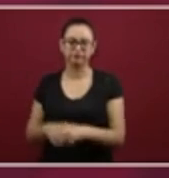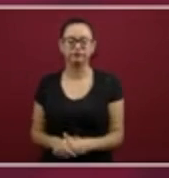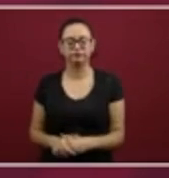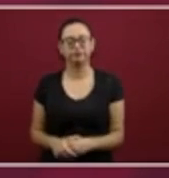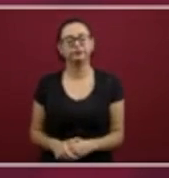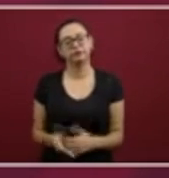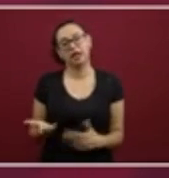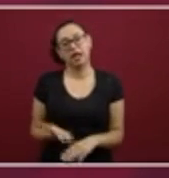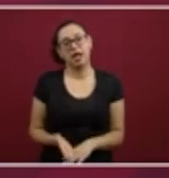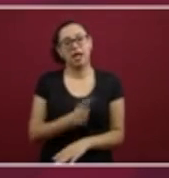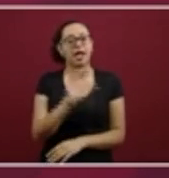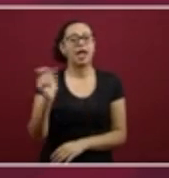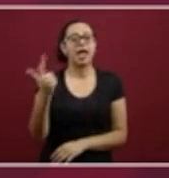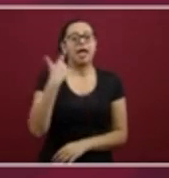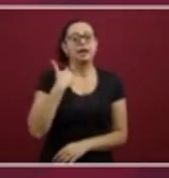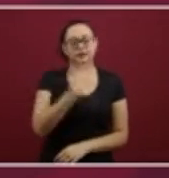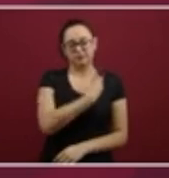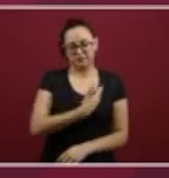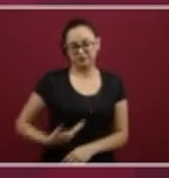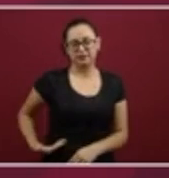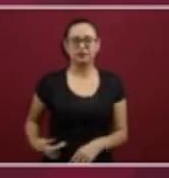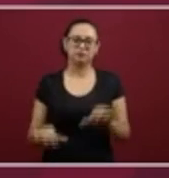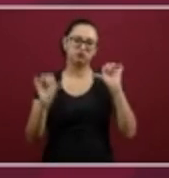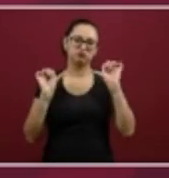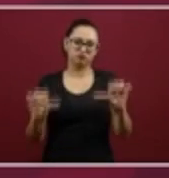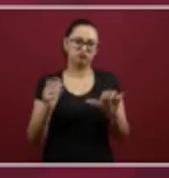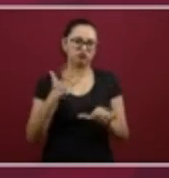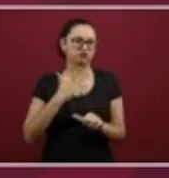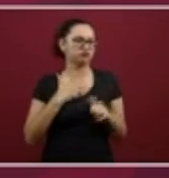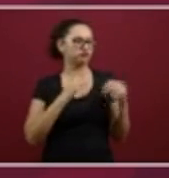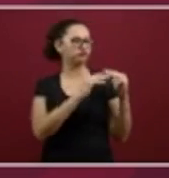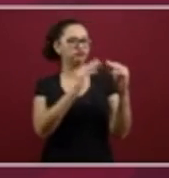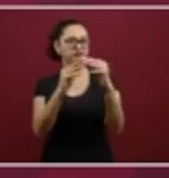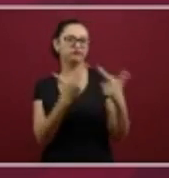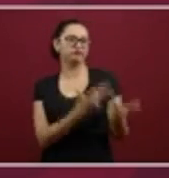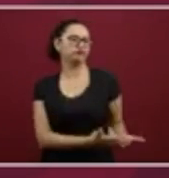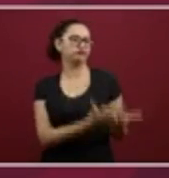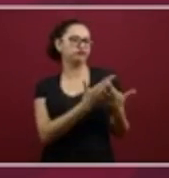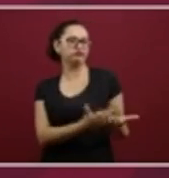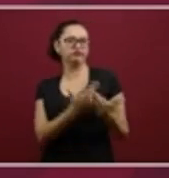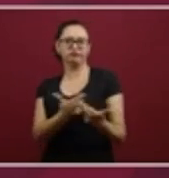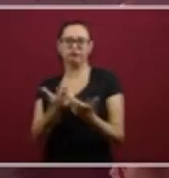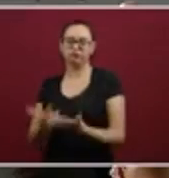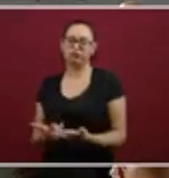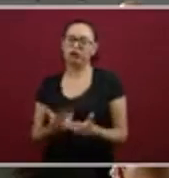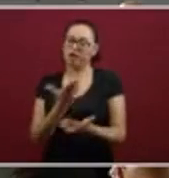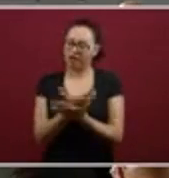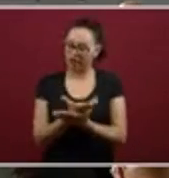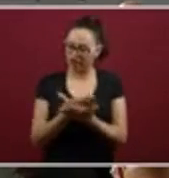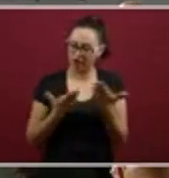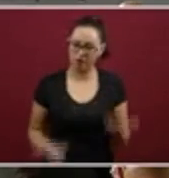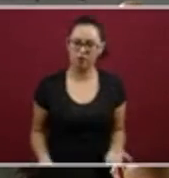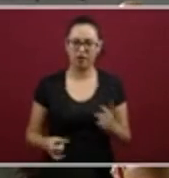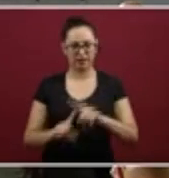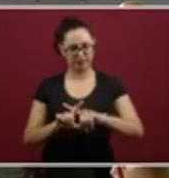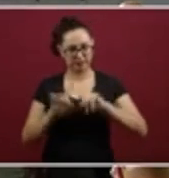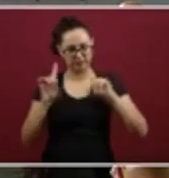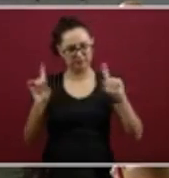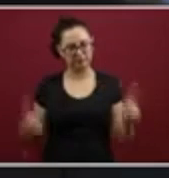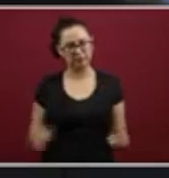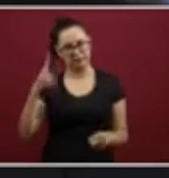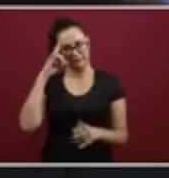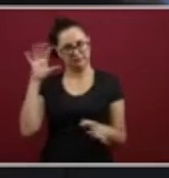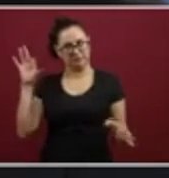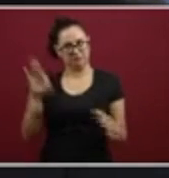de la República, pero que ahora ya el señor presidente ha renunciado en un marco de austeridad y de congruencia a esos